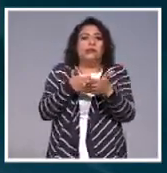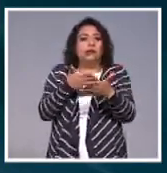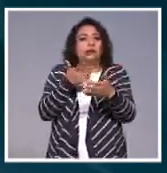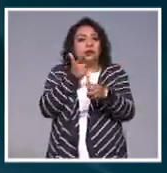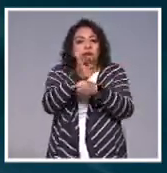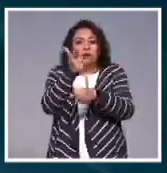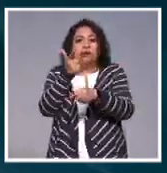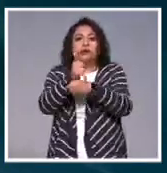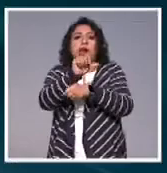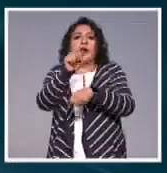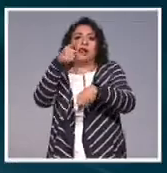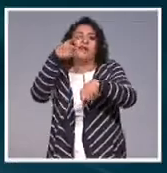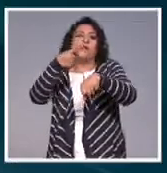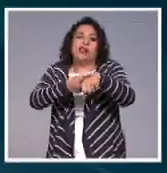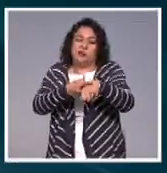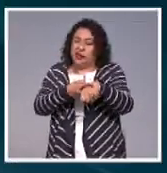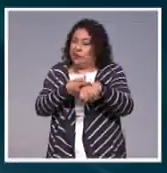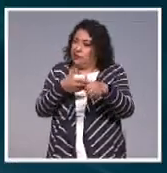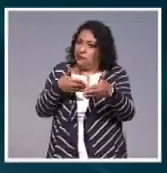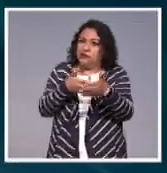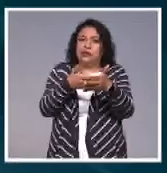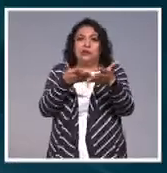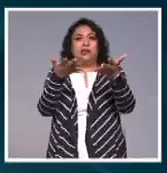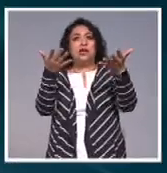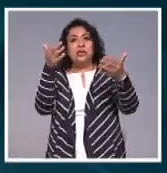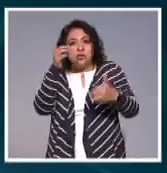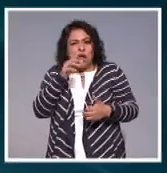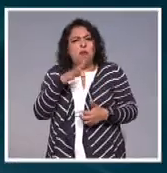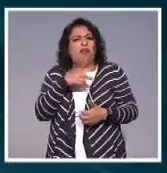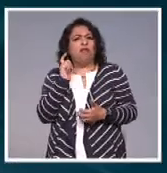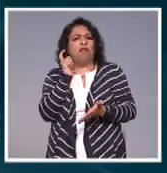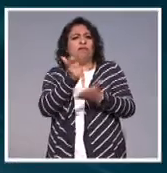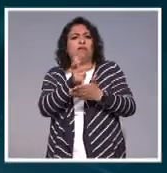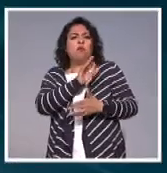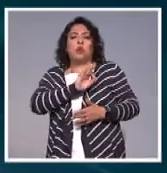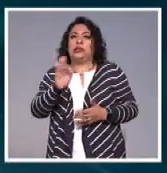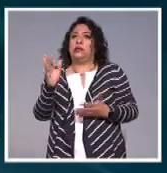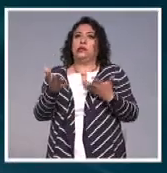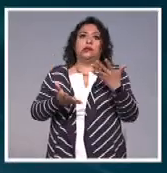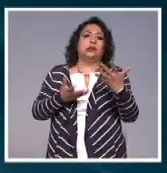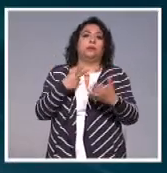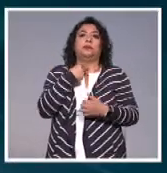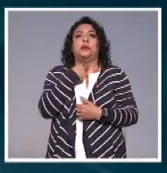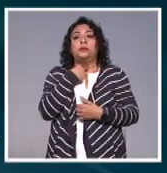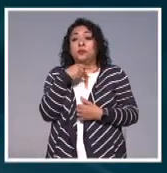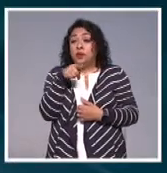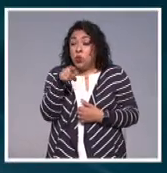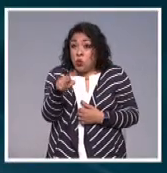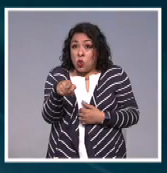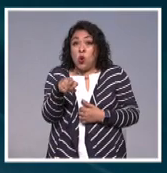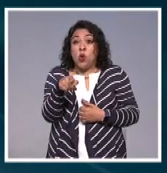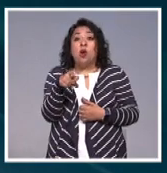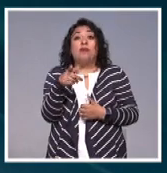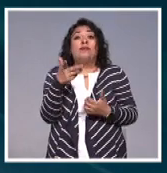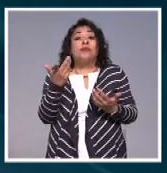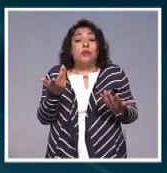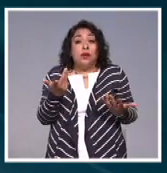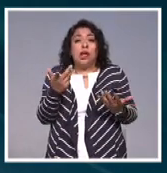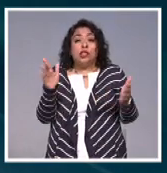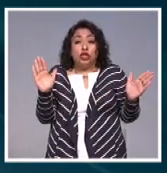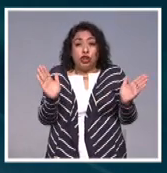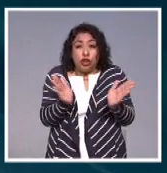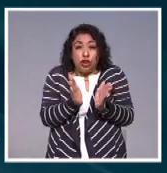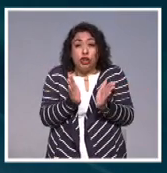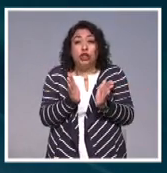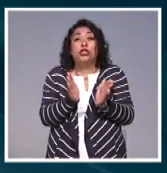diagnósticos médicos. Sí. Porque no siempre se tienen los recursos. Entonces, si tú miniaturizas el sistema y